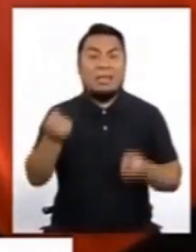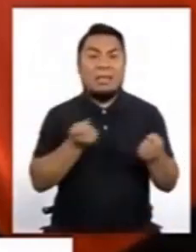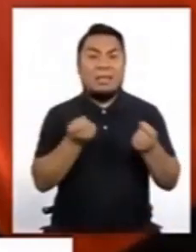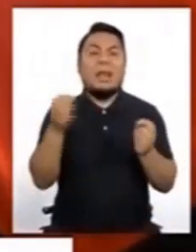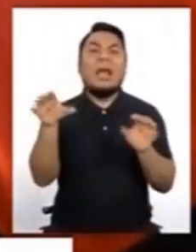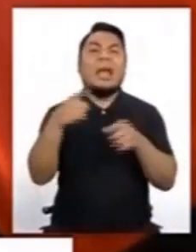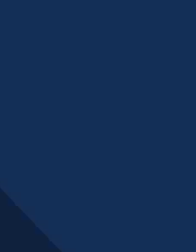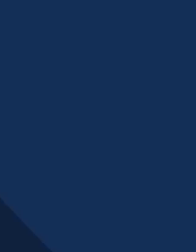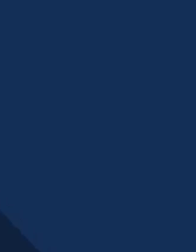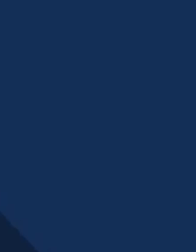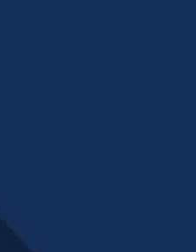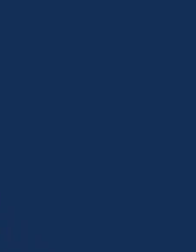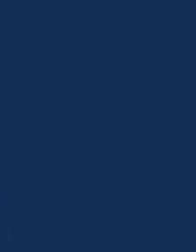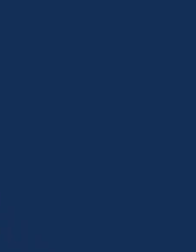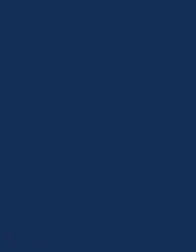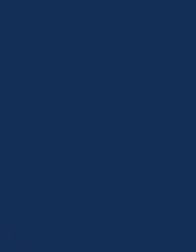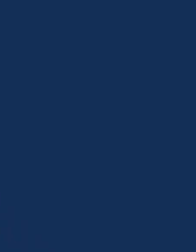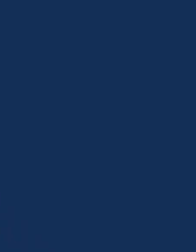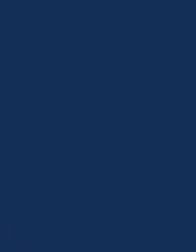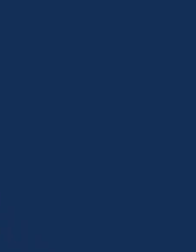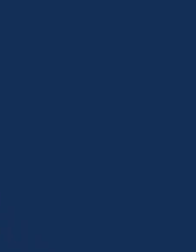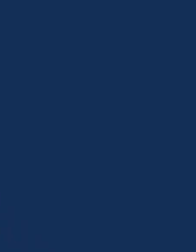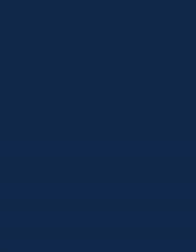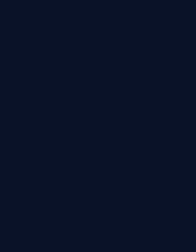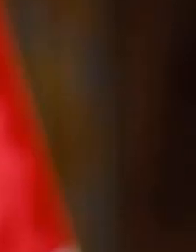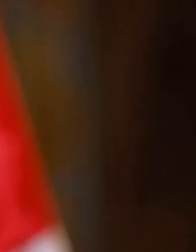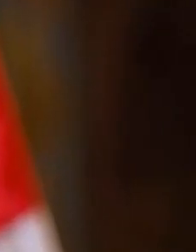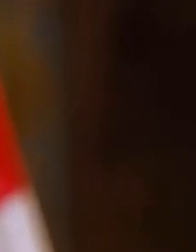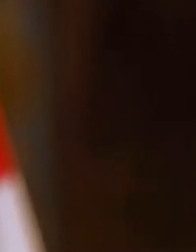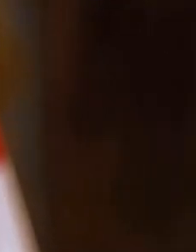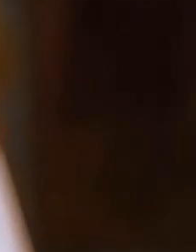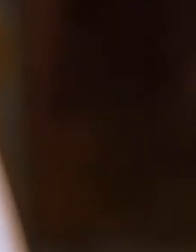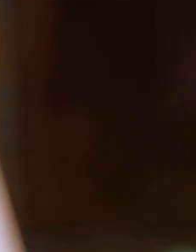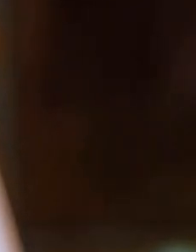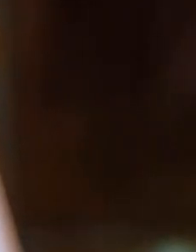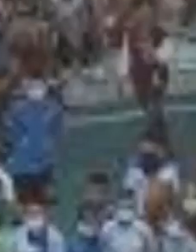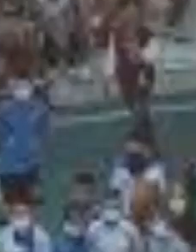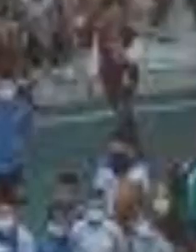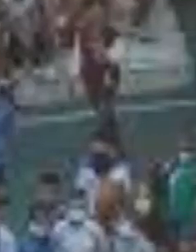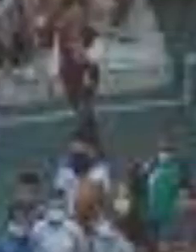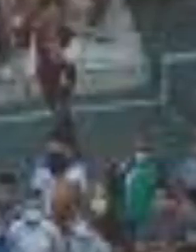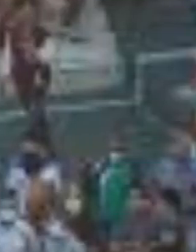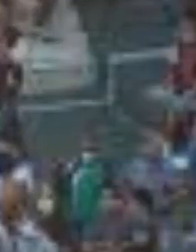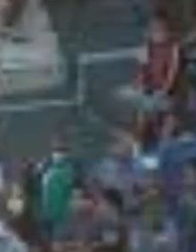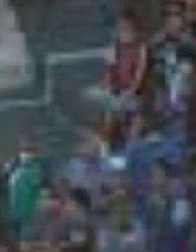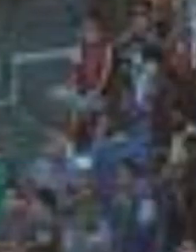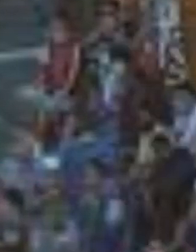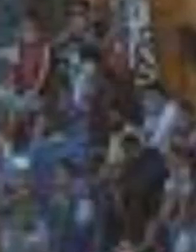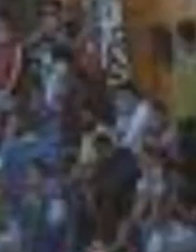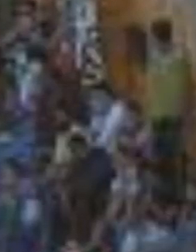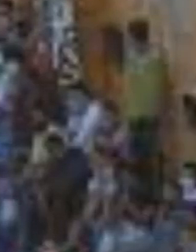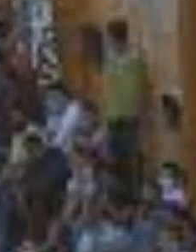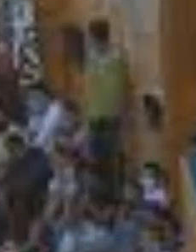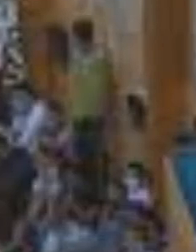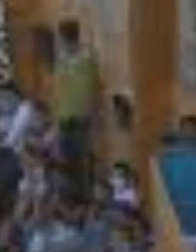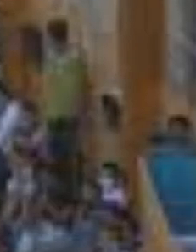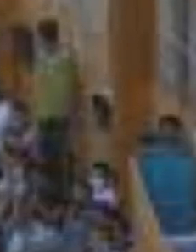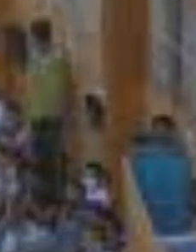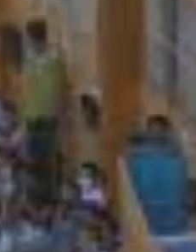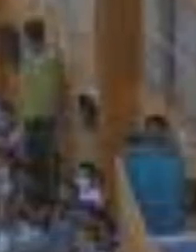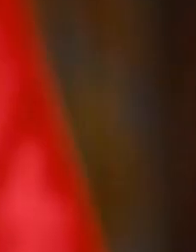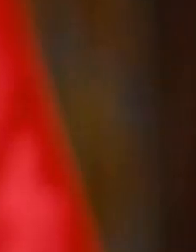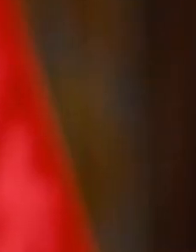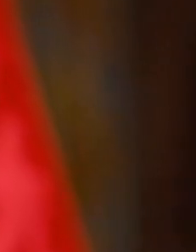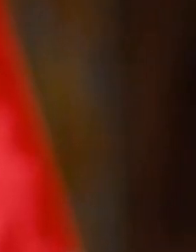hicieron nada al respecto. Bienvenidos a Palmundo Noticias. El presidente Martín Vizcarra respondió fuertemente a las críticas sobre la liberación